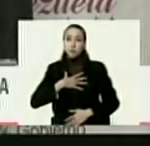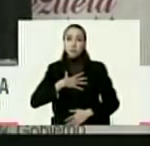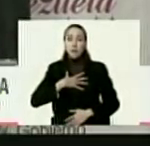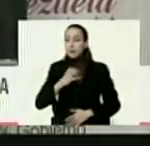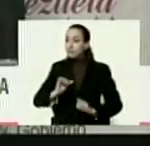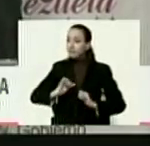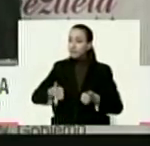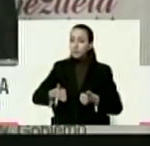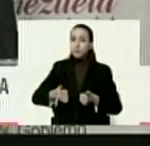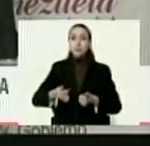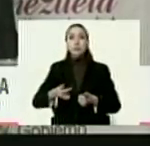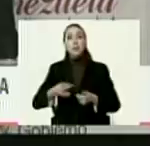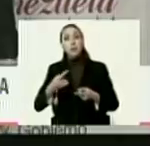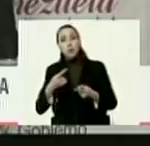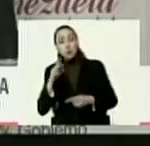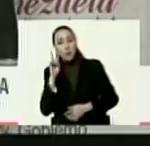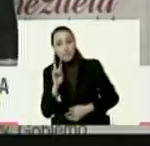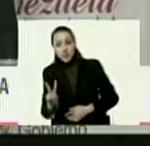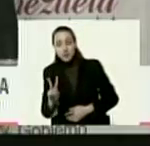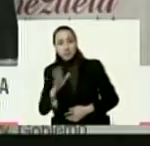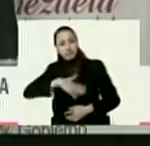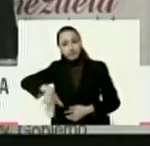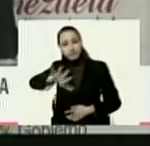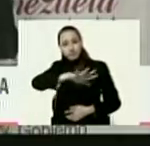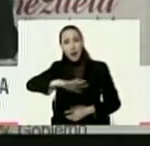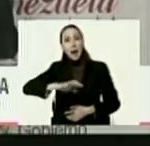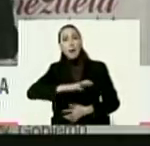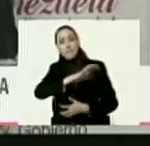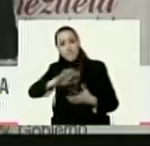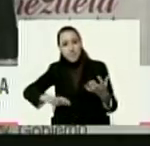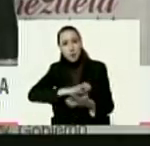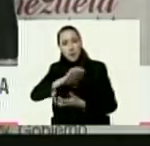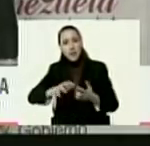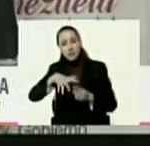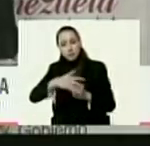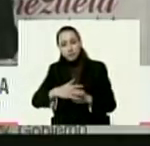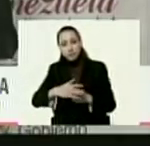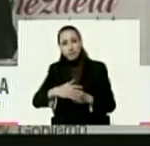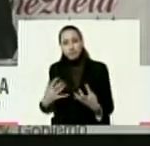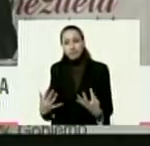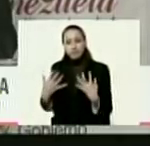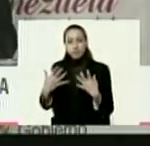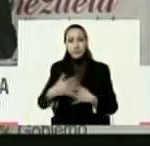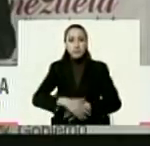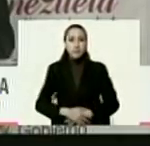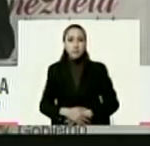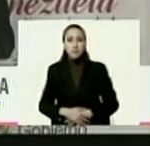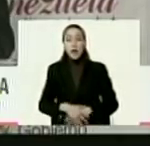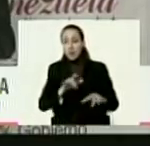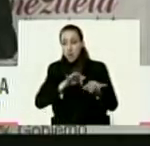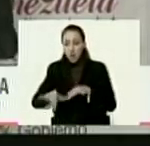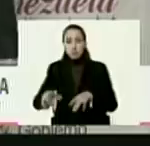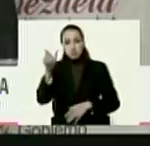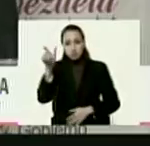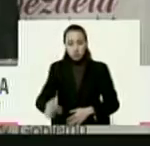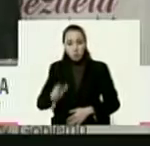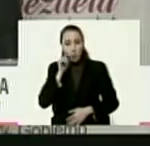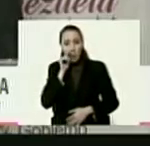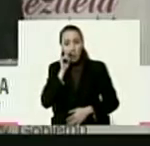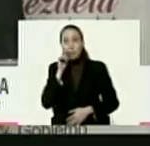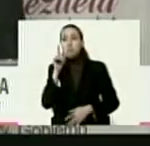está a la vista y se precipita hacia nosotros", según palabras de Antonio Guterres, secretario general de Naciones